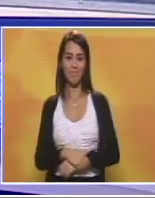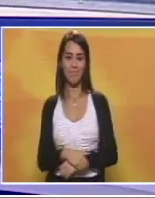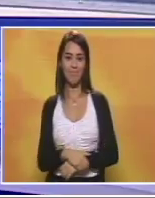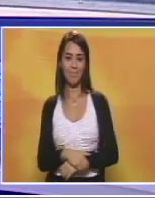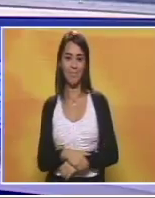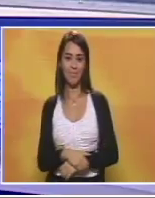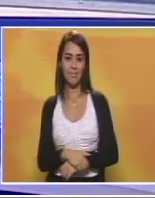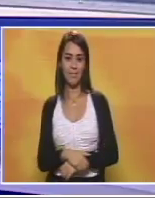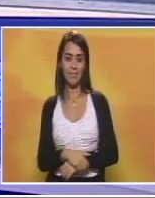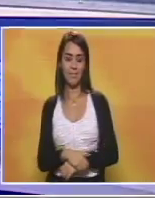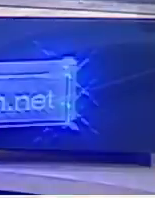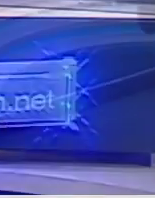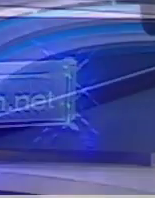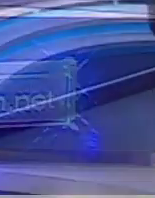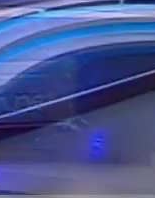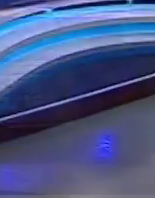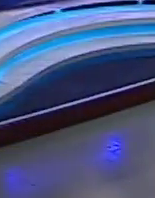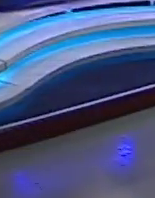parte